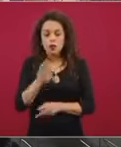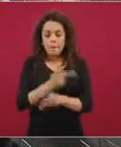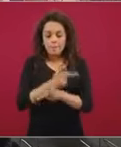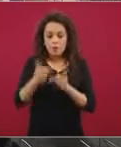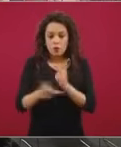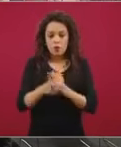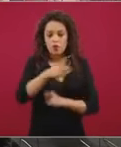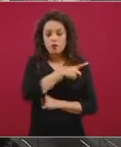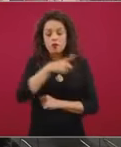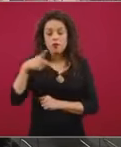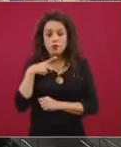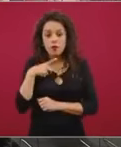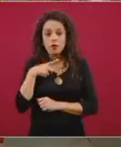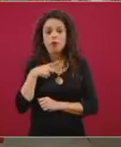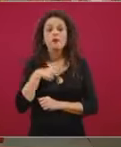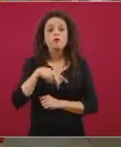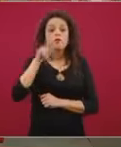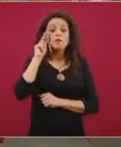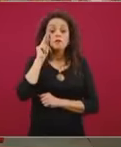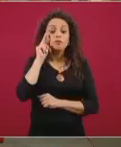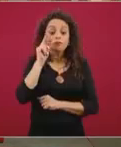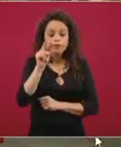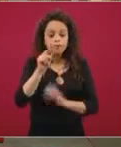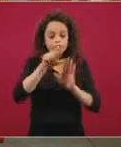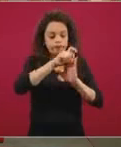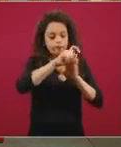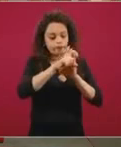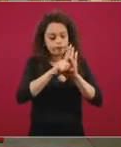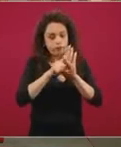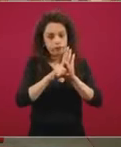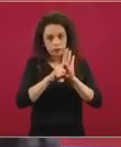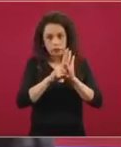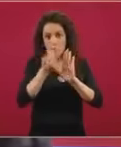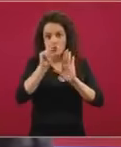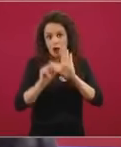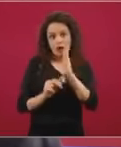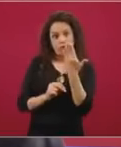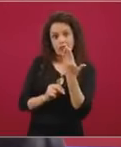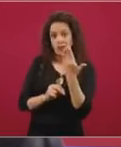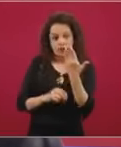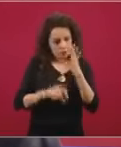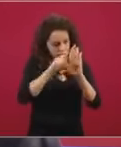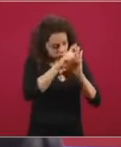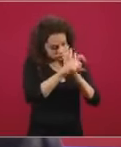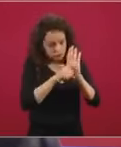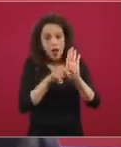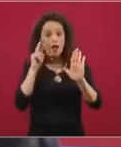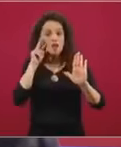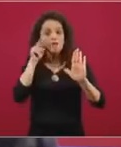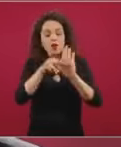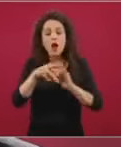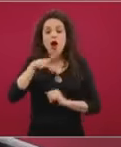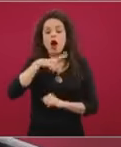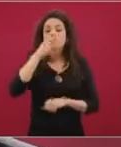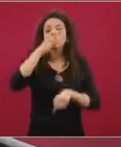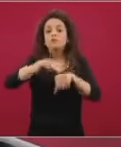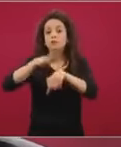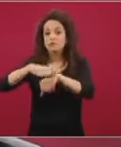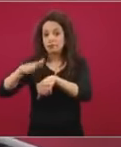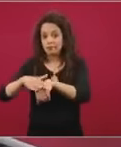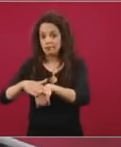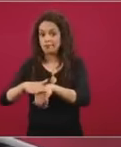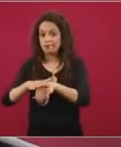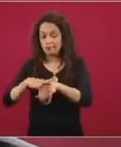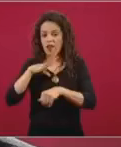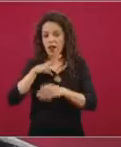productos deben estar a la vista exponiendo la etiqueta frontal que contiene los etiquetados de advertencia. No